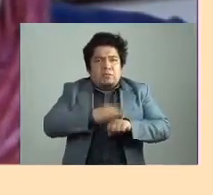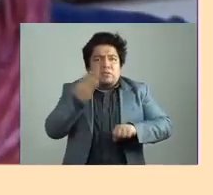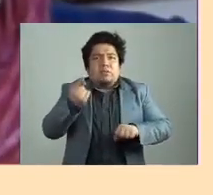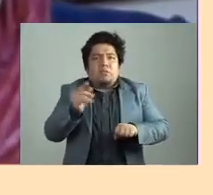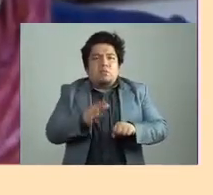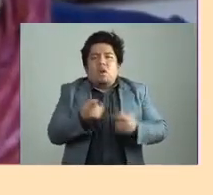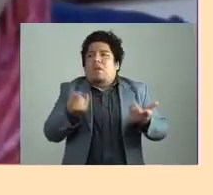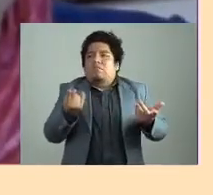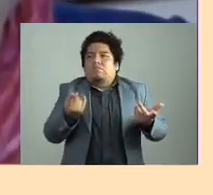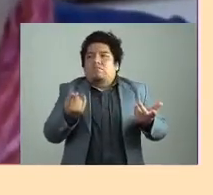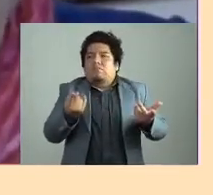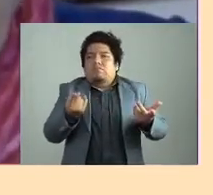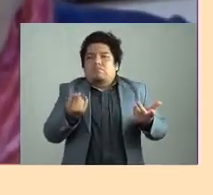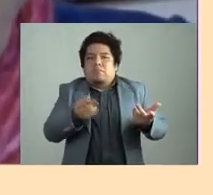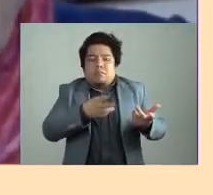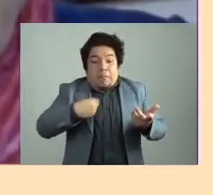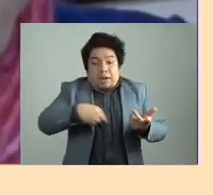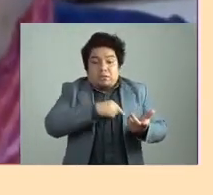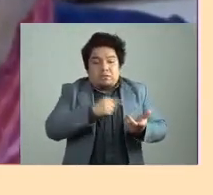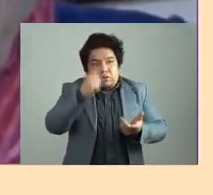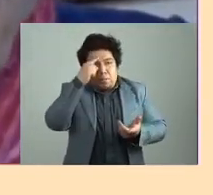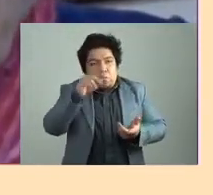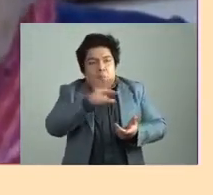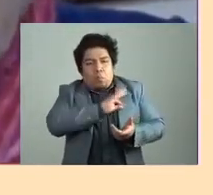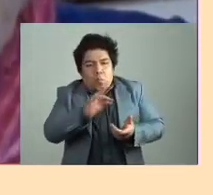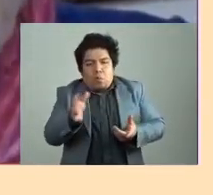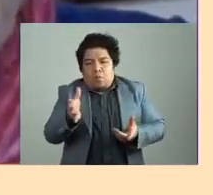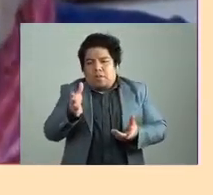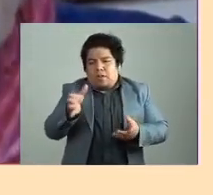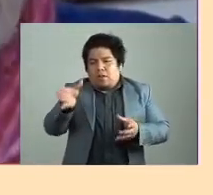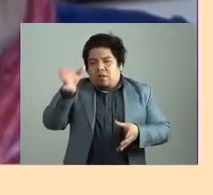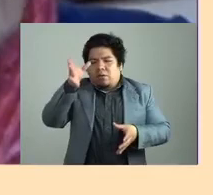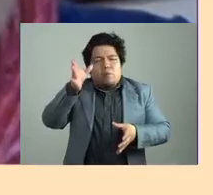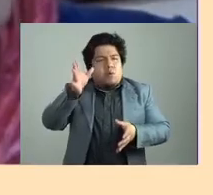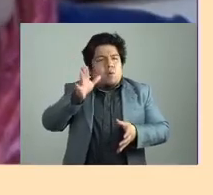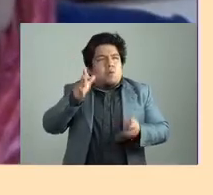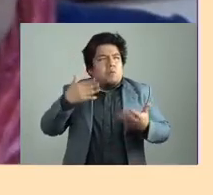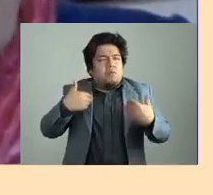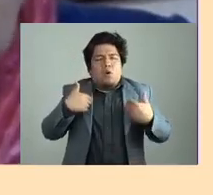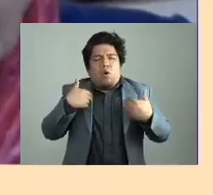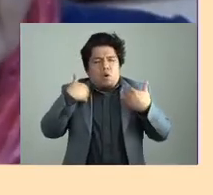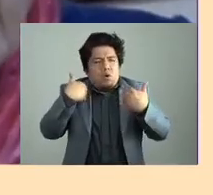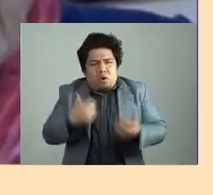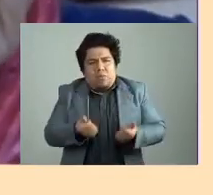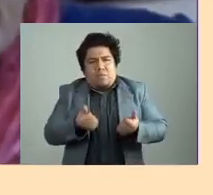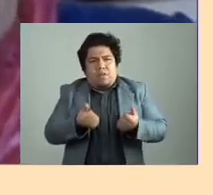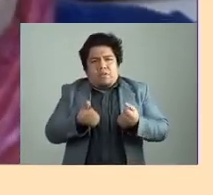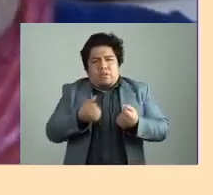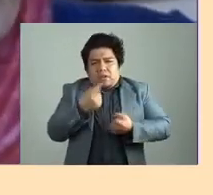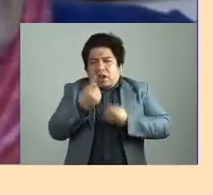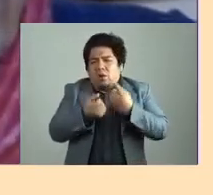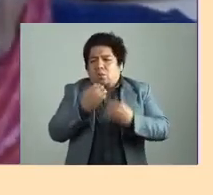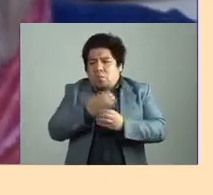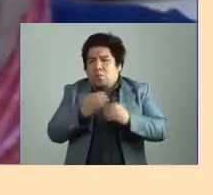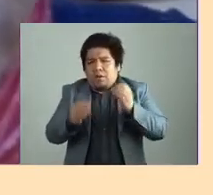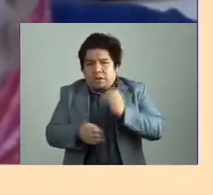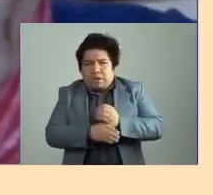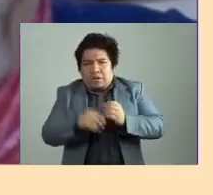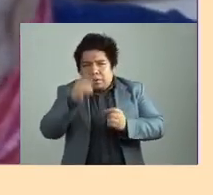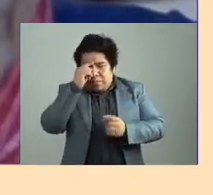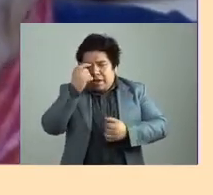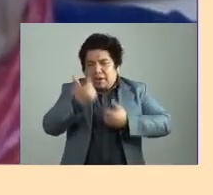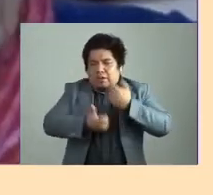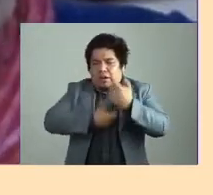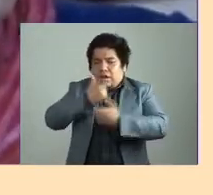permitió de comprender la transformación que se estaban operando de la economía